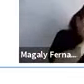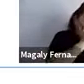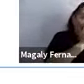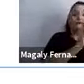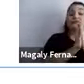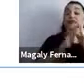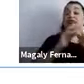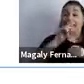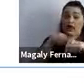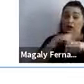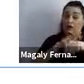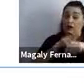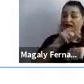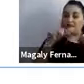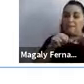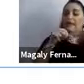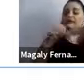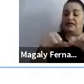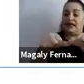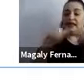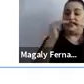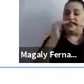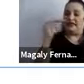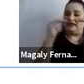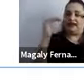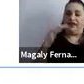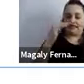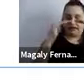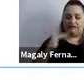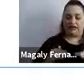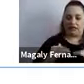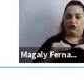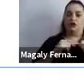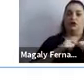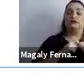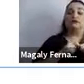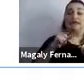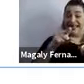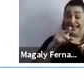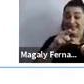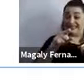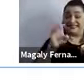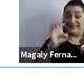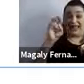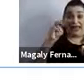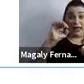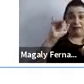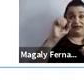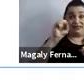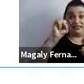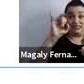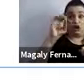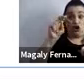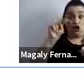iban manteniendo en niveles inferiores. Pero estas emisiones acumuladas de carbono han